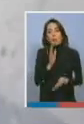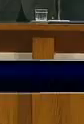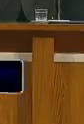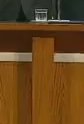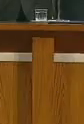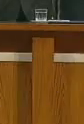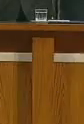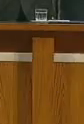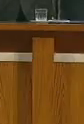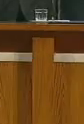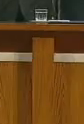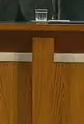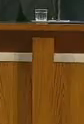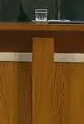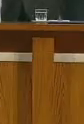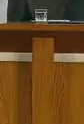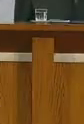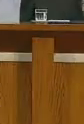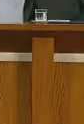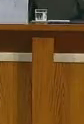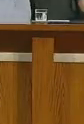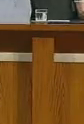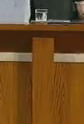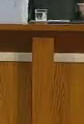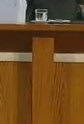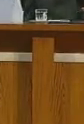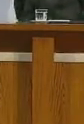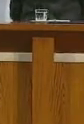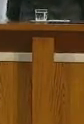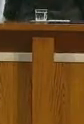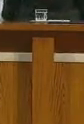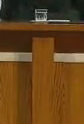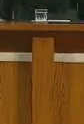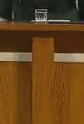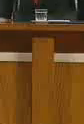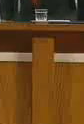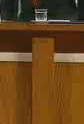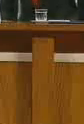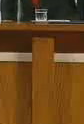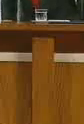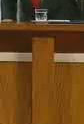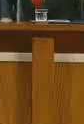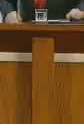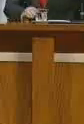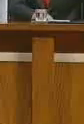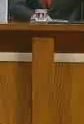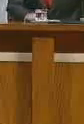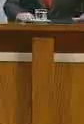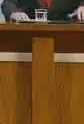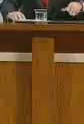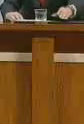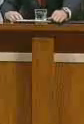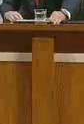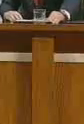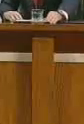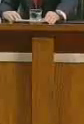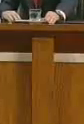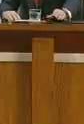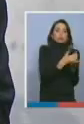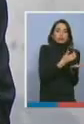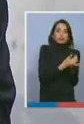aprobación. Tal vez la gran sorpresa de los anuncios corrió por cuenta de una licitación esperada y prometida por años, el puente sobre el canal de